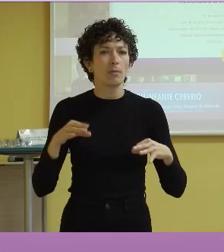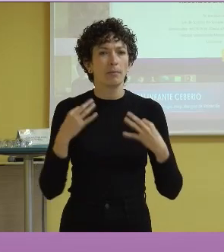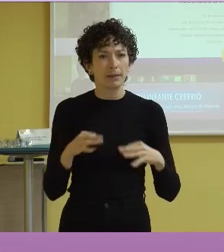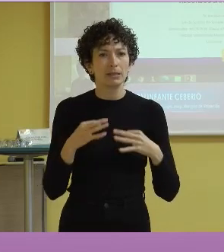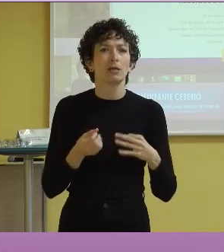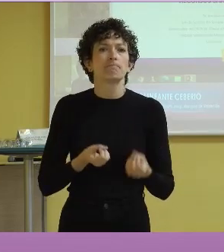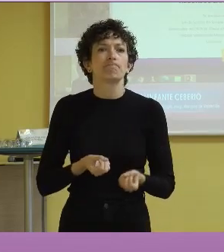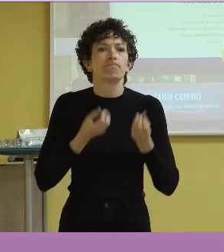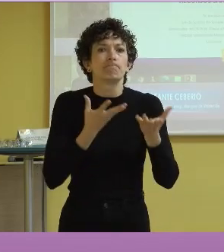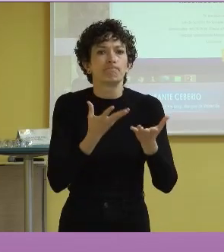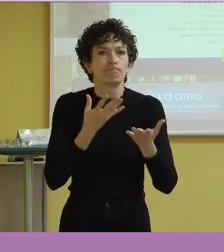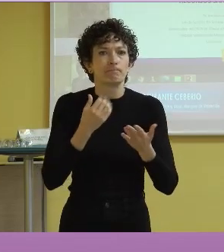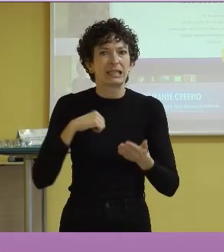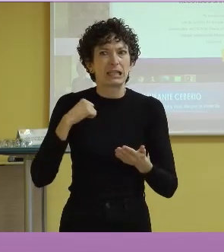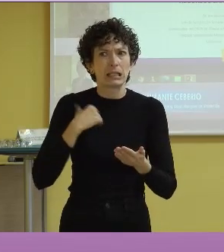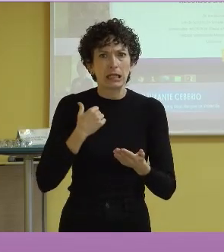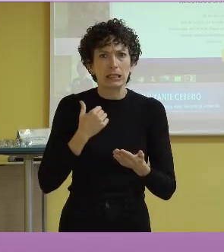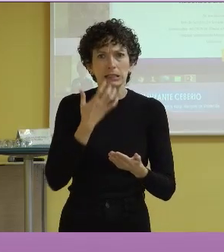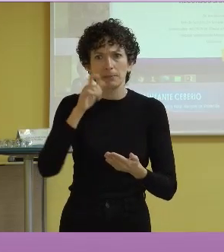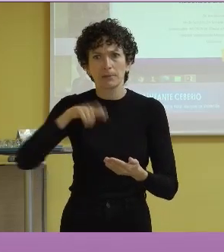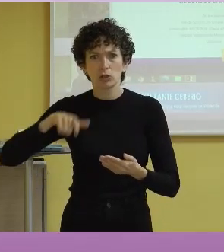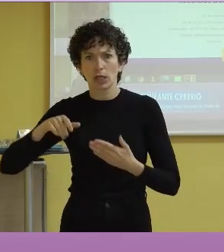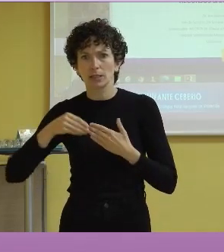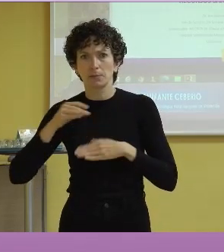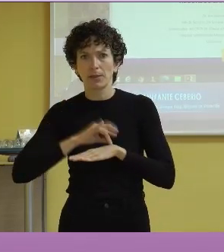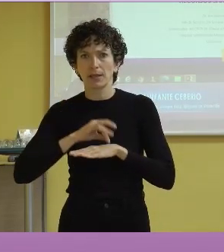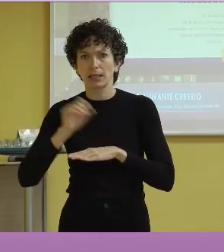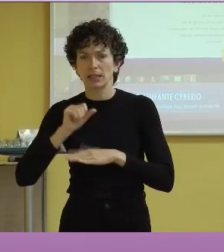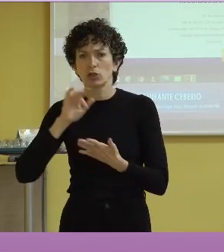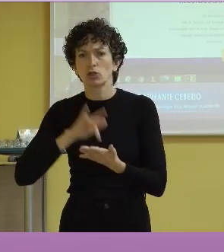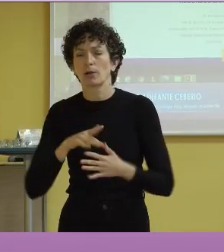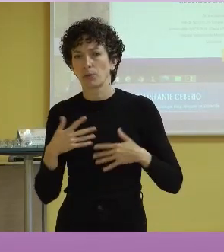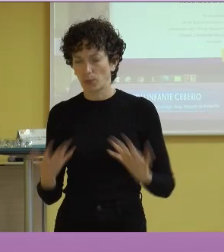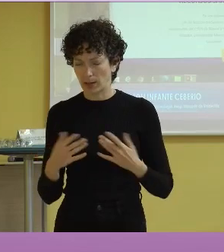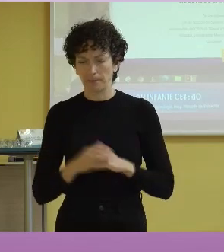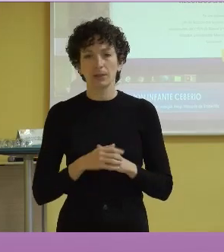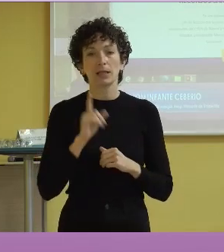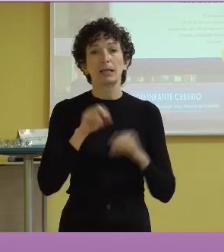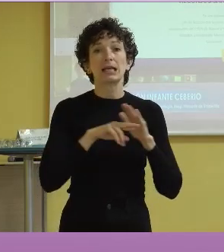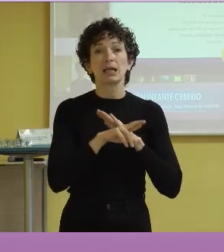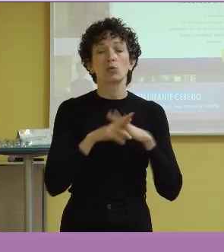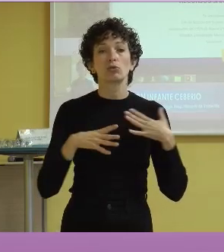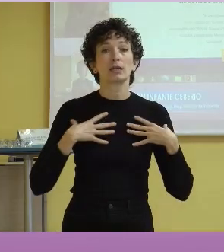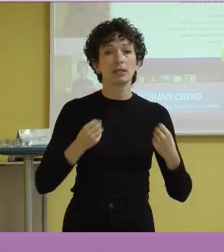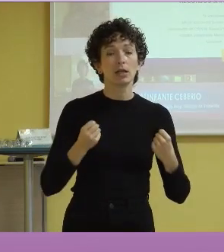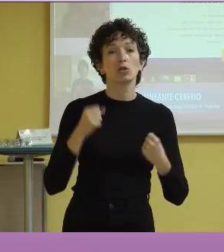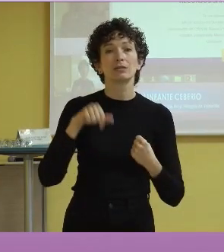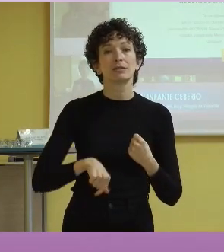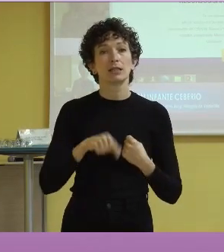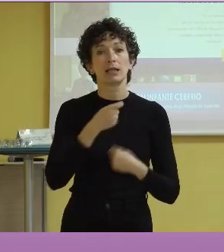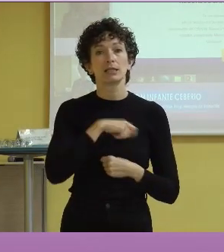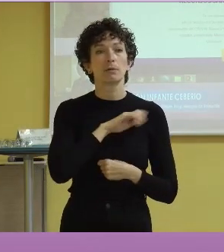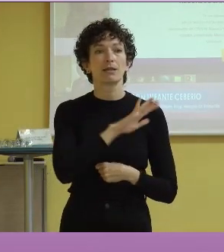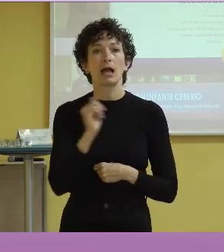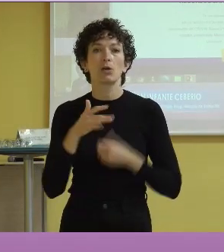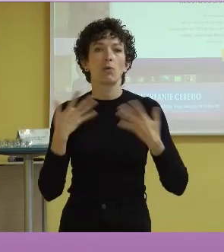clínicas que van a tener los pacientes con los distintos tipos de ataxia. Y por último, revisar cuáles son los recursos sanitarios con los que cuenta nuestro país, ¿no?,